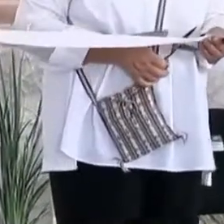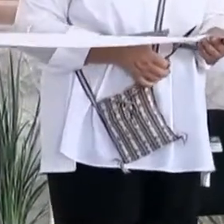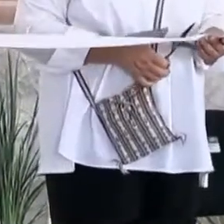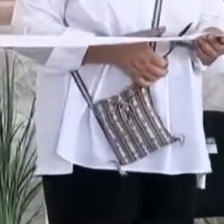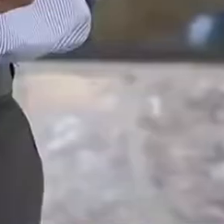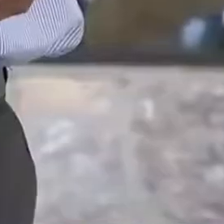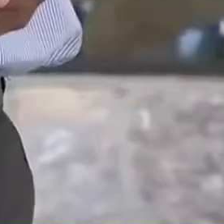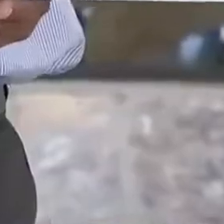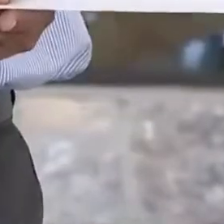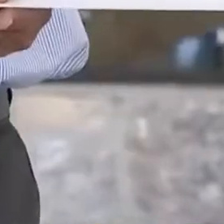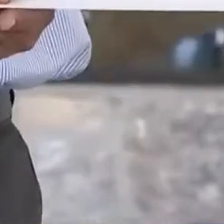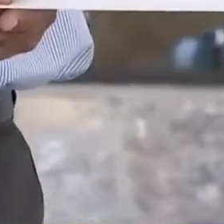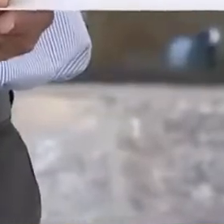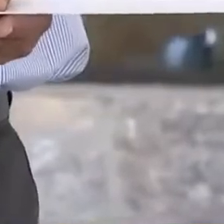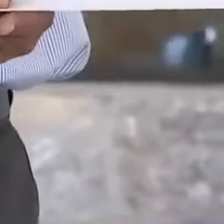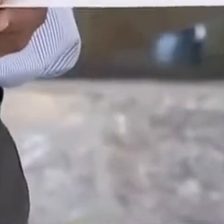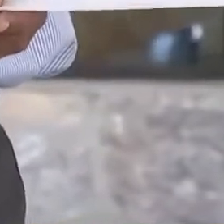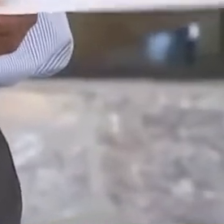hola